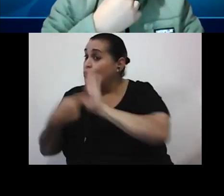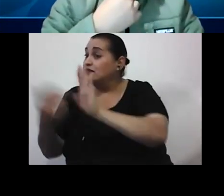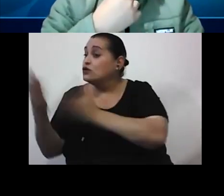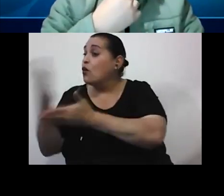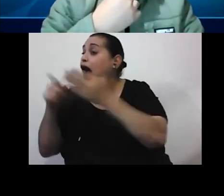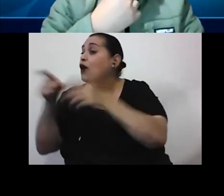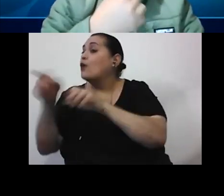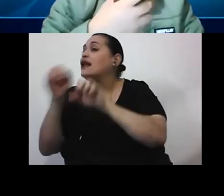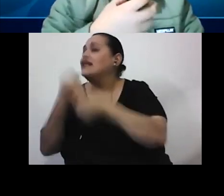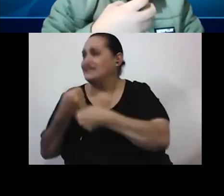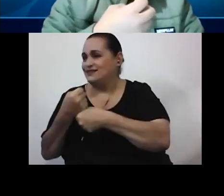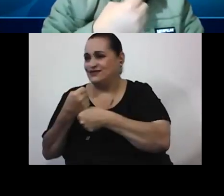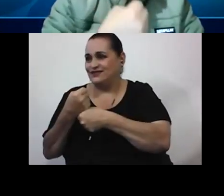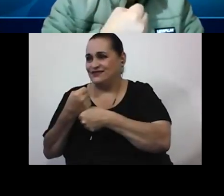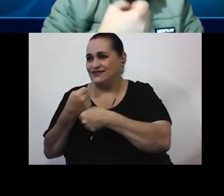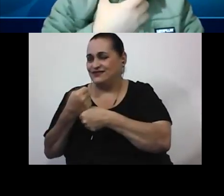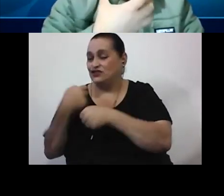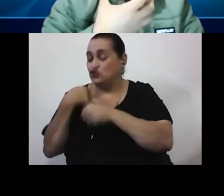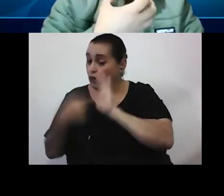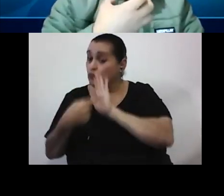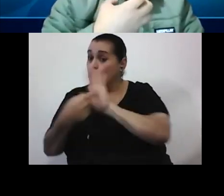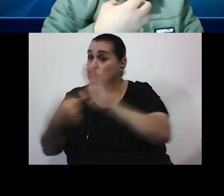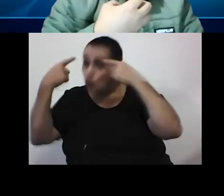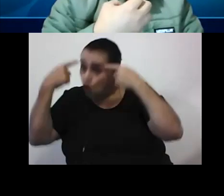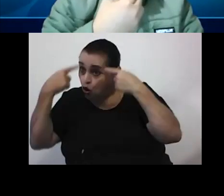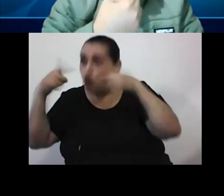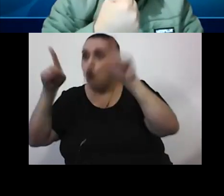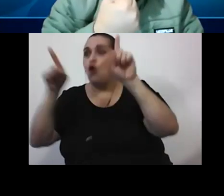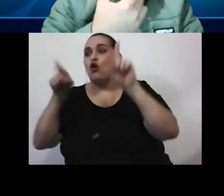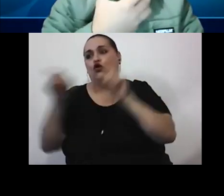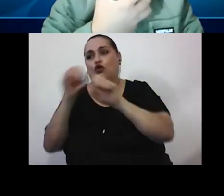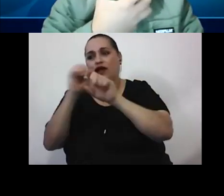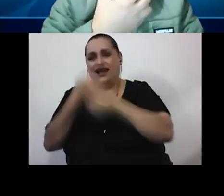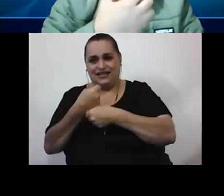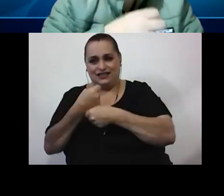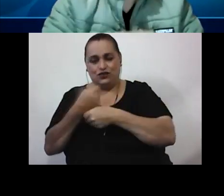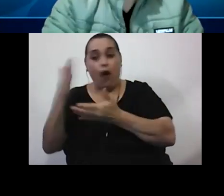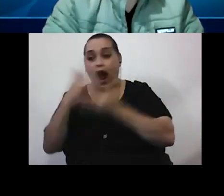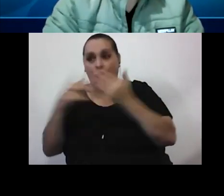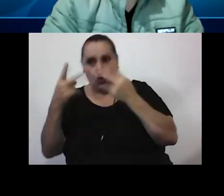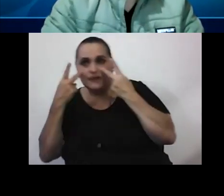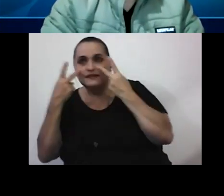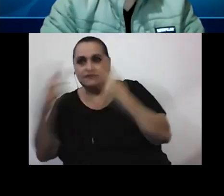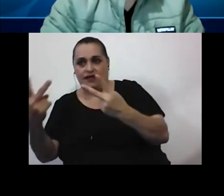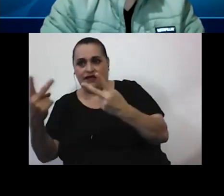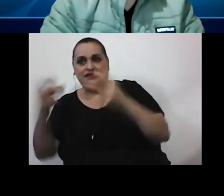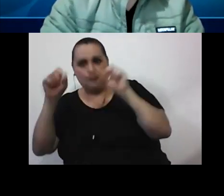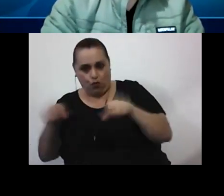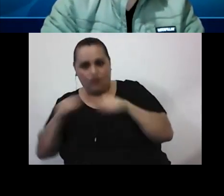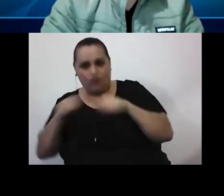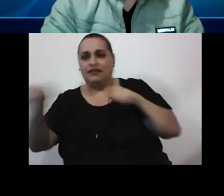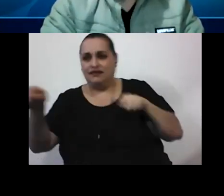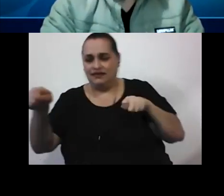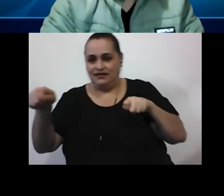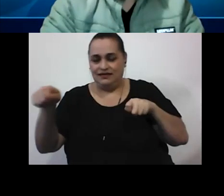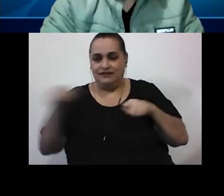hizo. Estoy destacando un logro, una actividad, algo tangible, observable, medible. Por